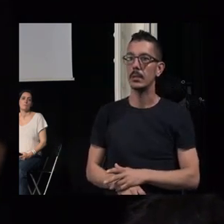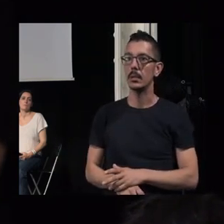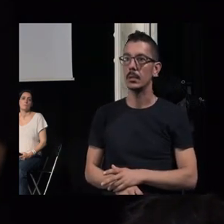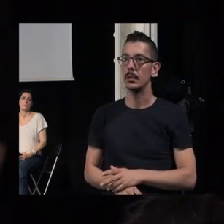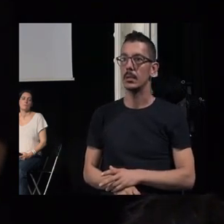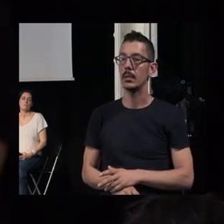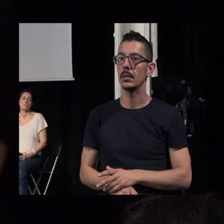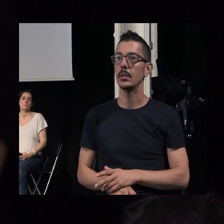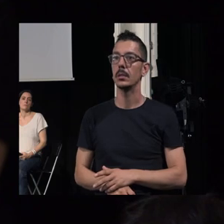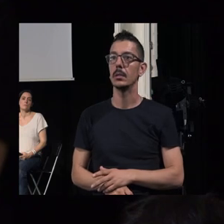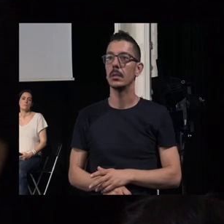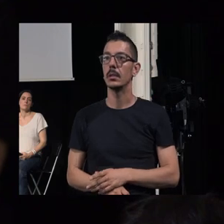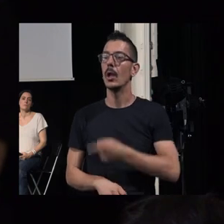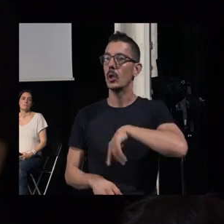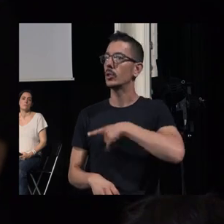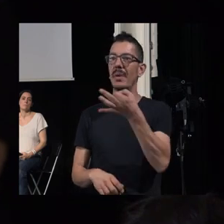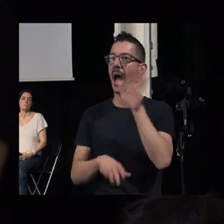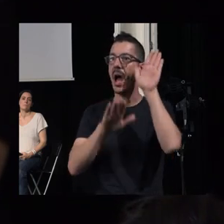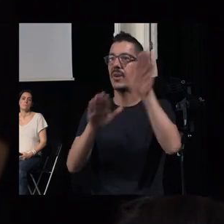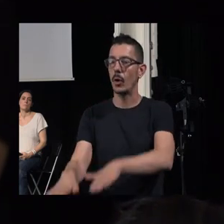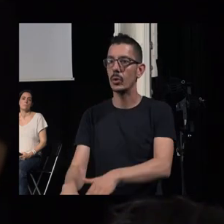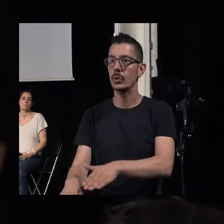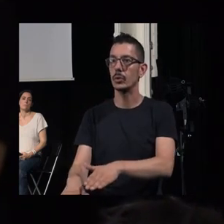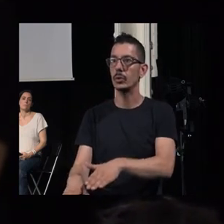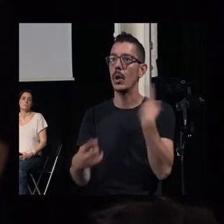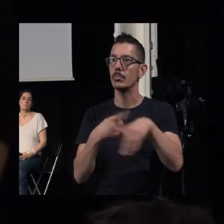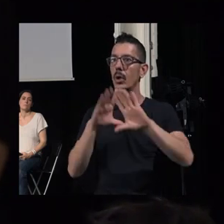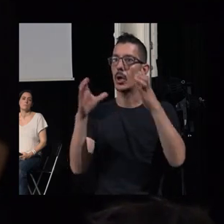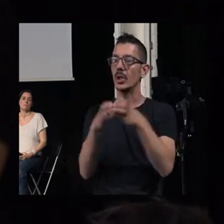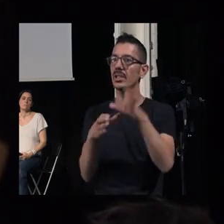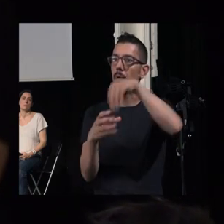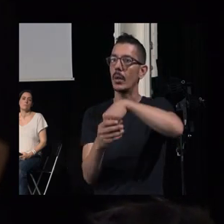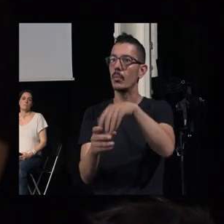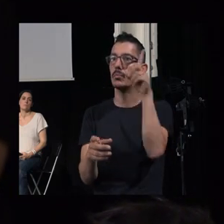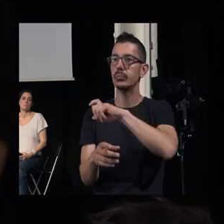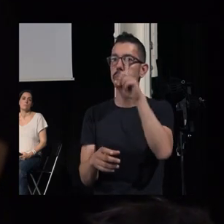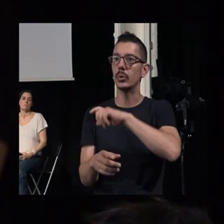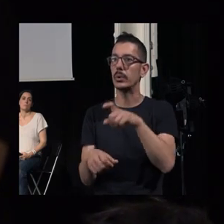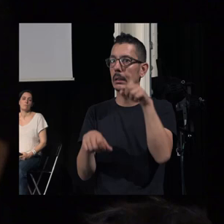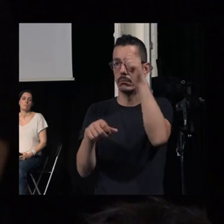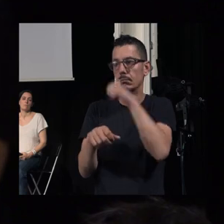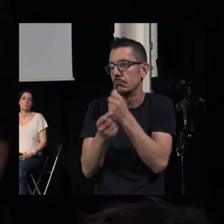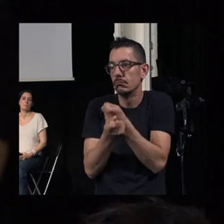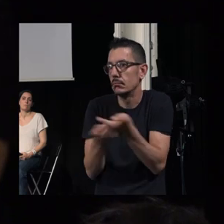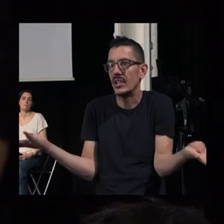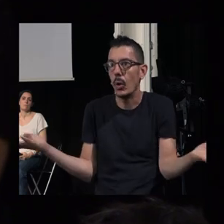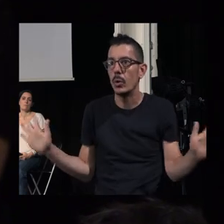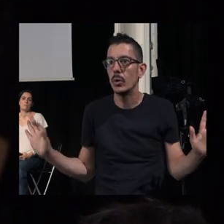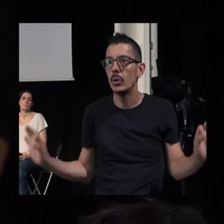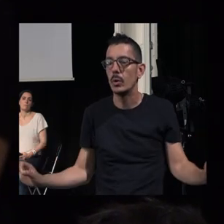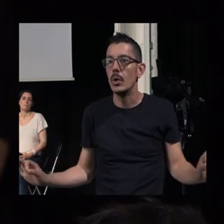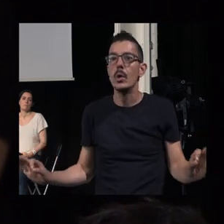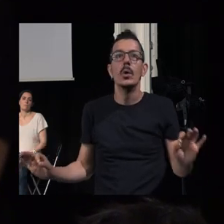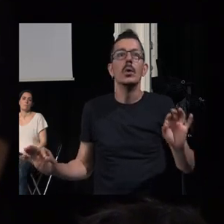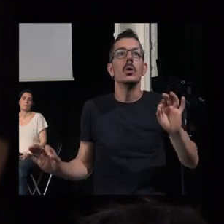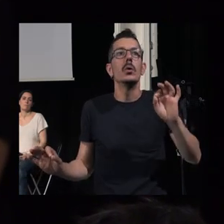Estamos perfectamente a favor porque dentro del colectivo puta hay de todo. Y dentro del colectivo puta tenemos el orgullo